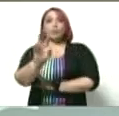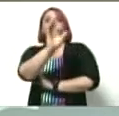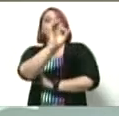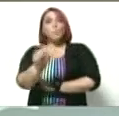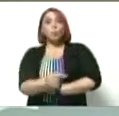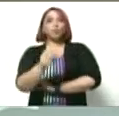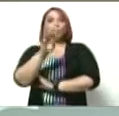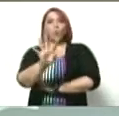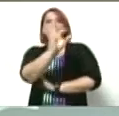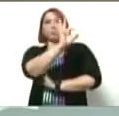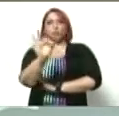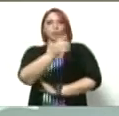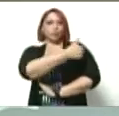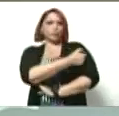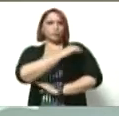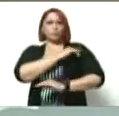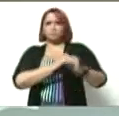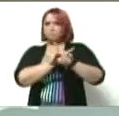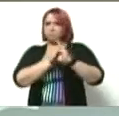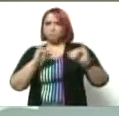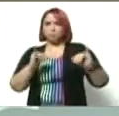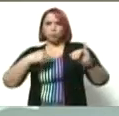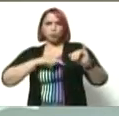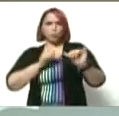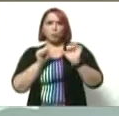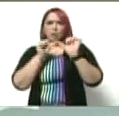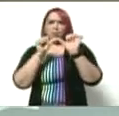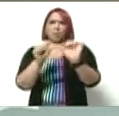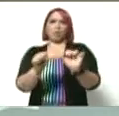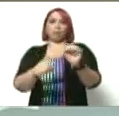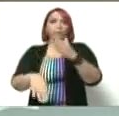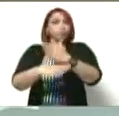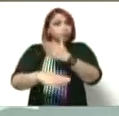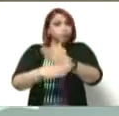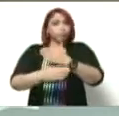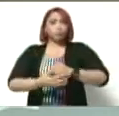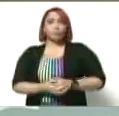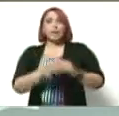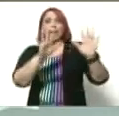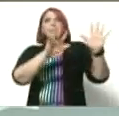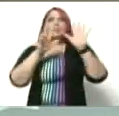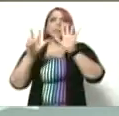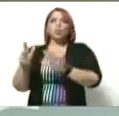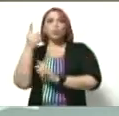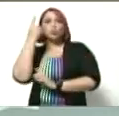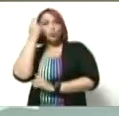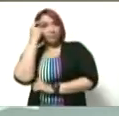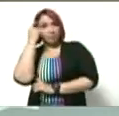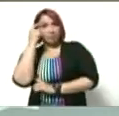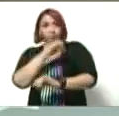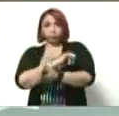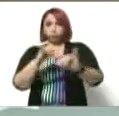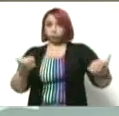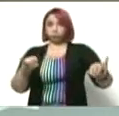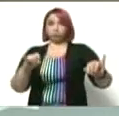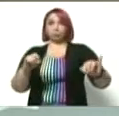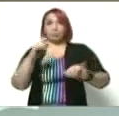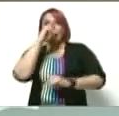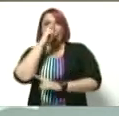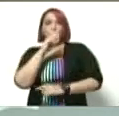de vacunación y nos quedan bueno todavía 18 días para terminar este año